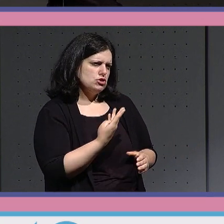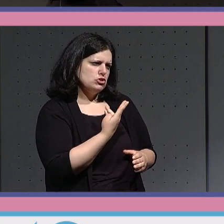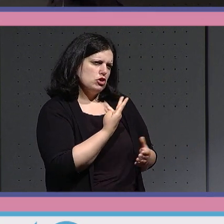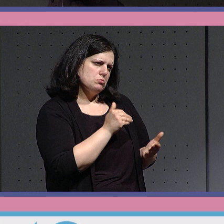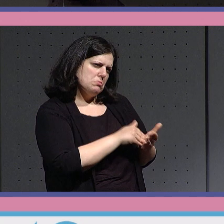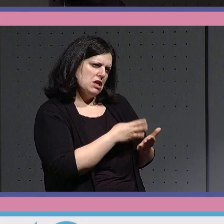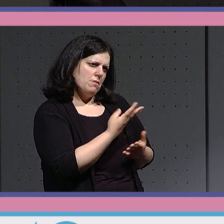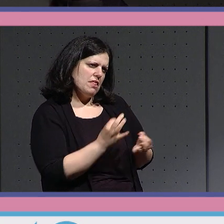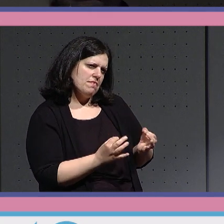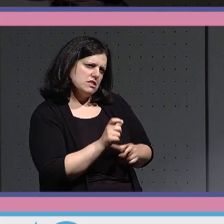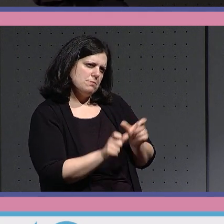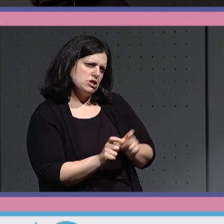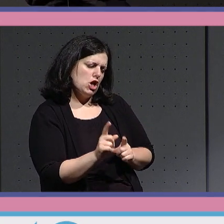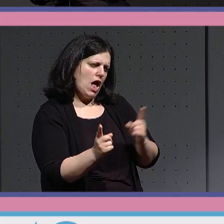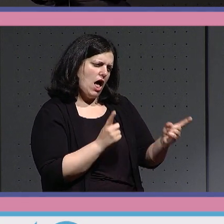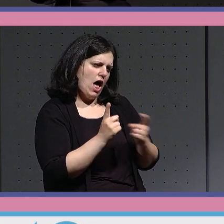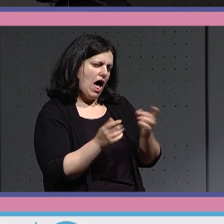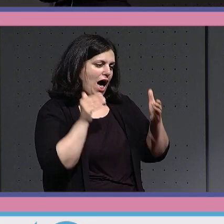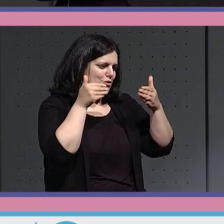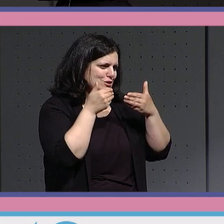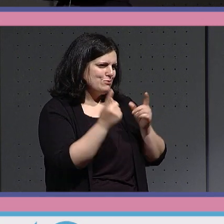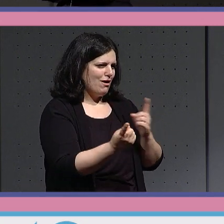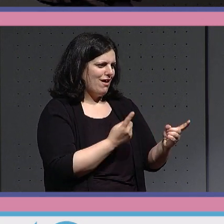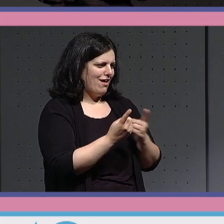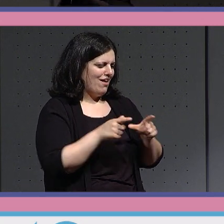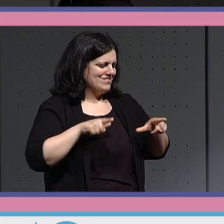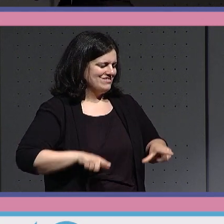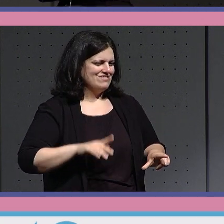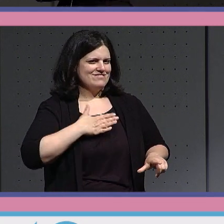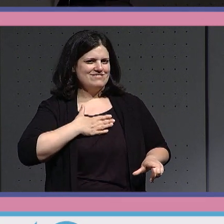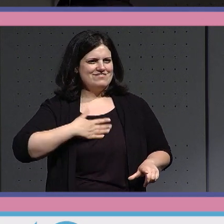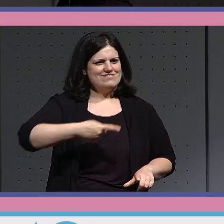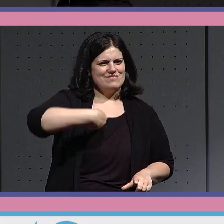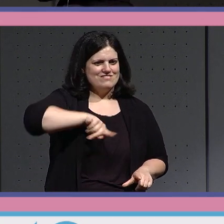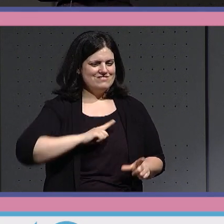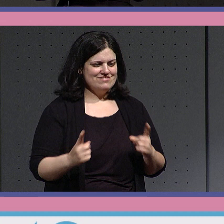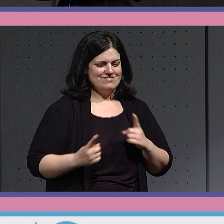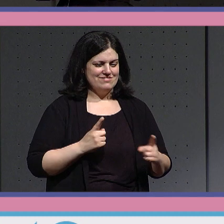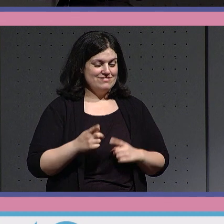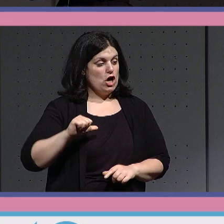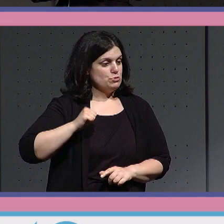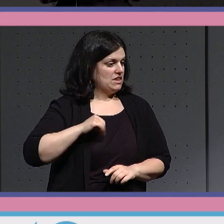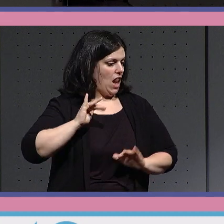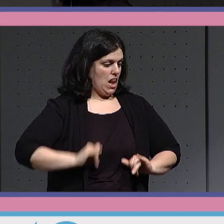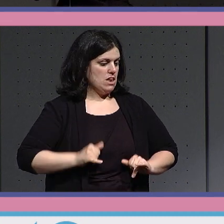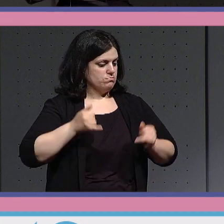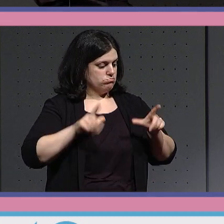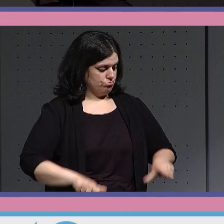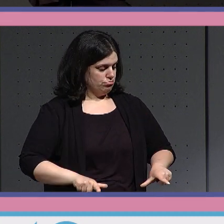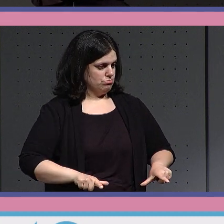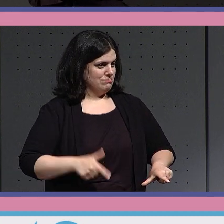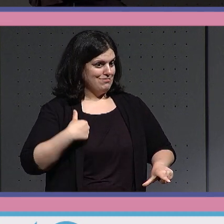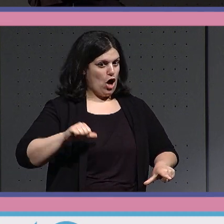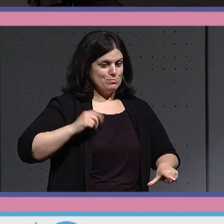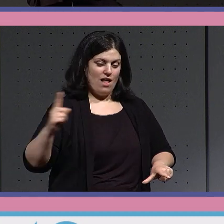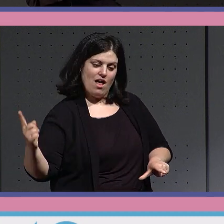autismo, vienen a vernos. Y vienen a vernos porque cuando vienen al hospital. De alguna forma el hospital se ha